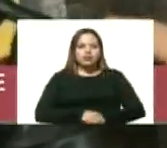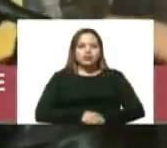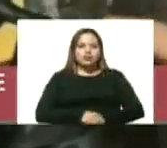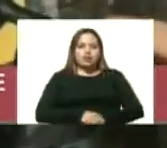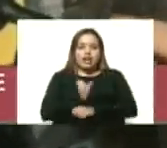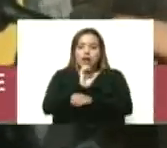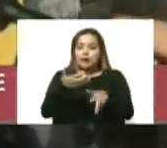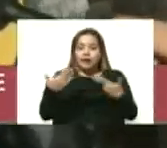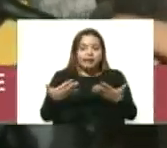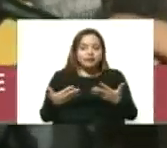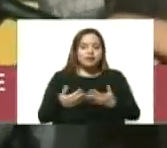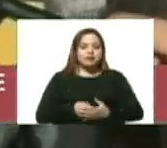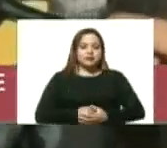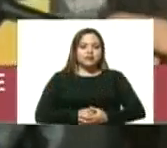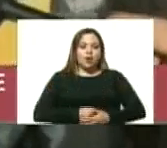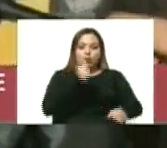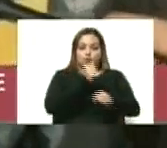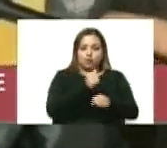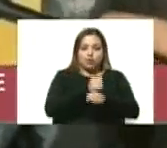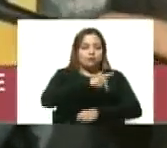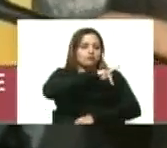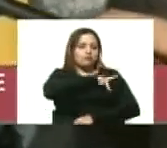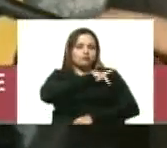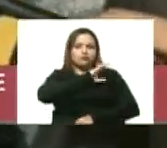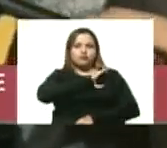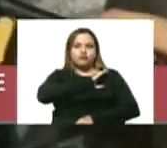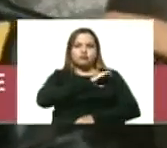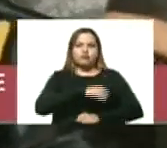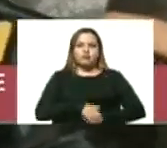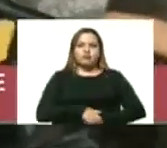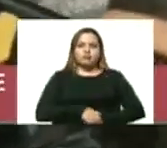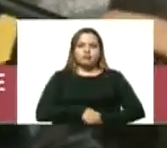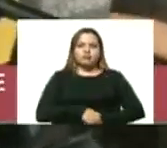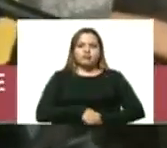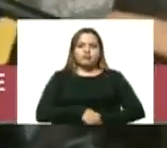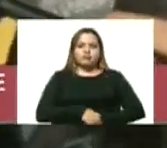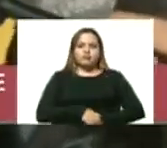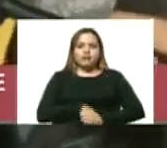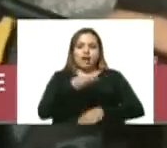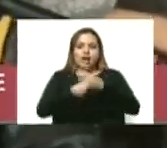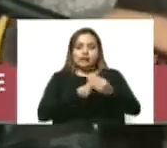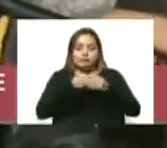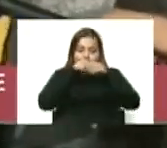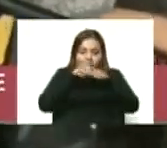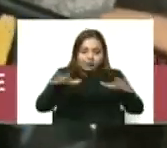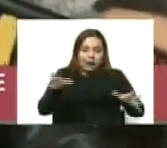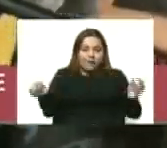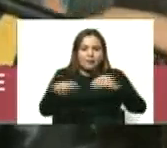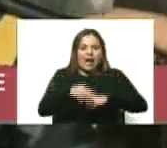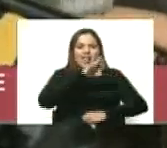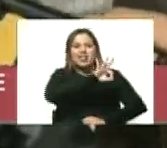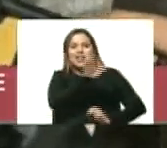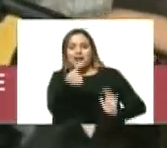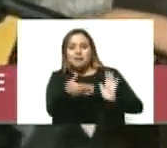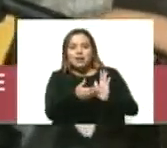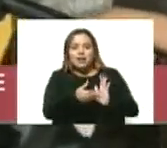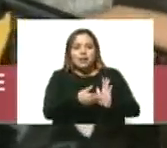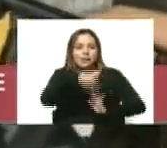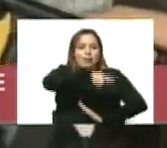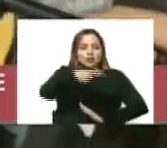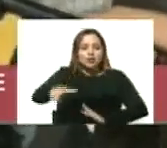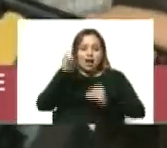desastre. Bueno, con el trabajo de Protección Civil estamos hablando que tenemos un despliegue de más de 3.000 hombres a este momento.